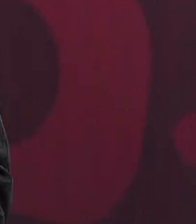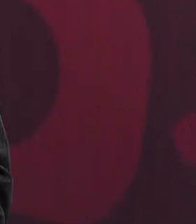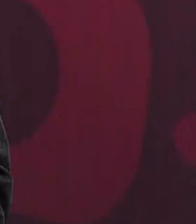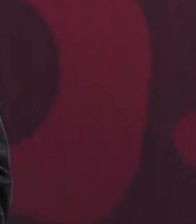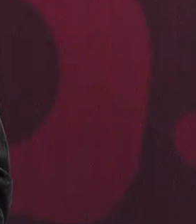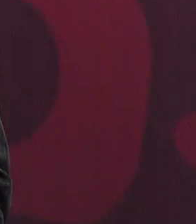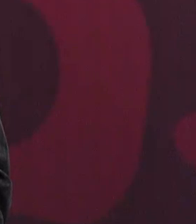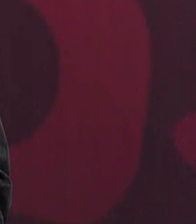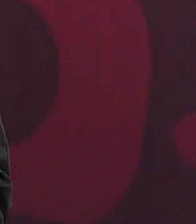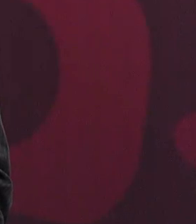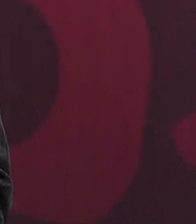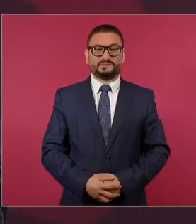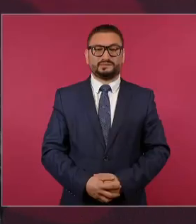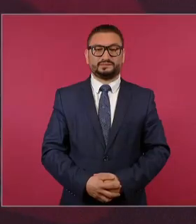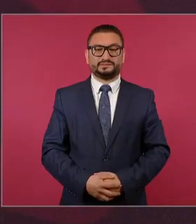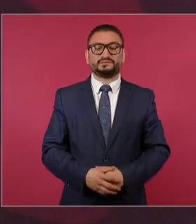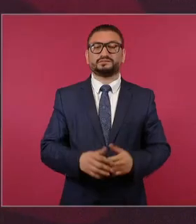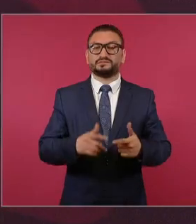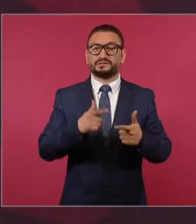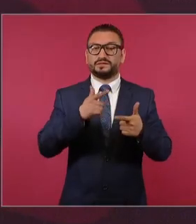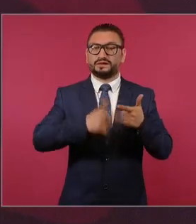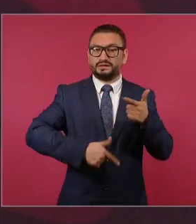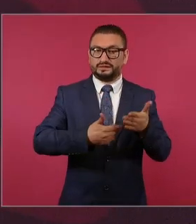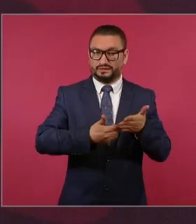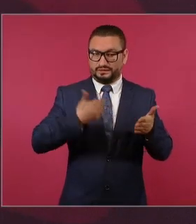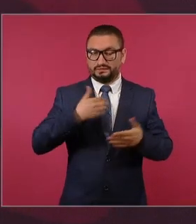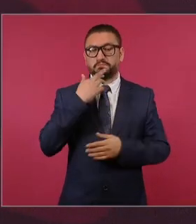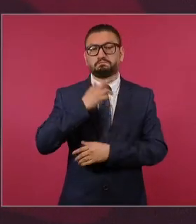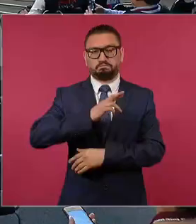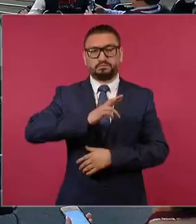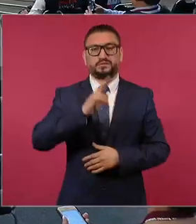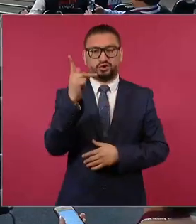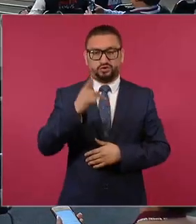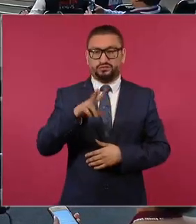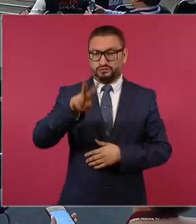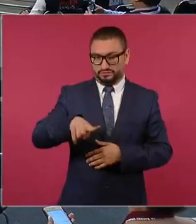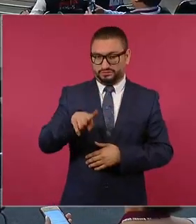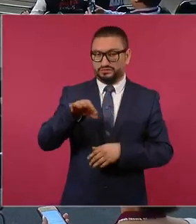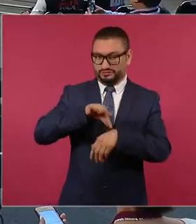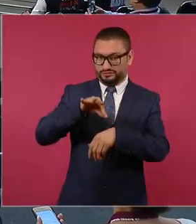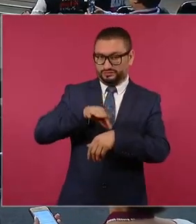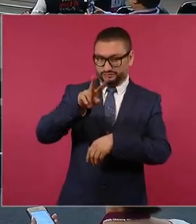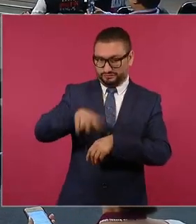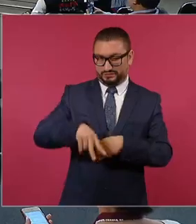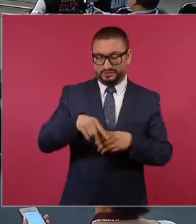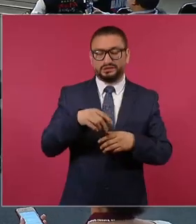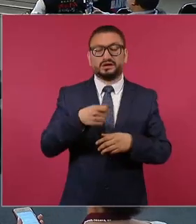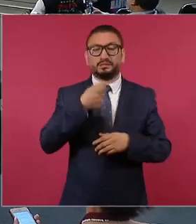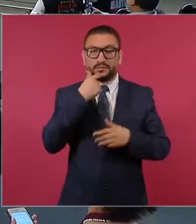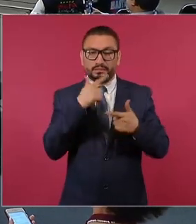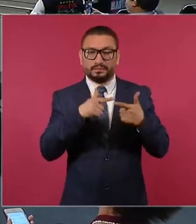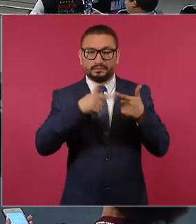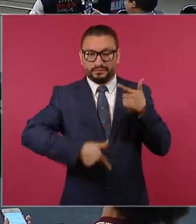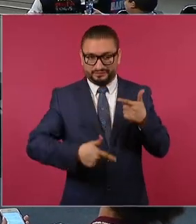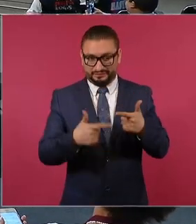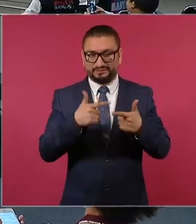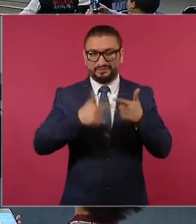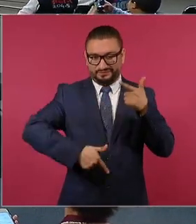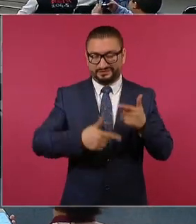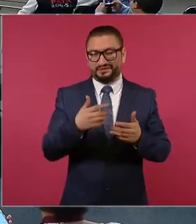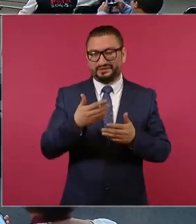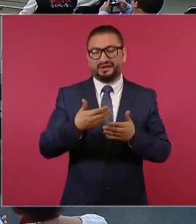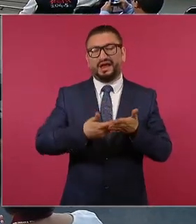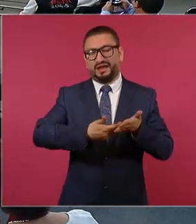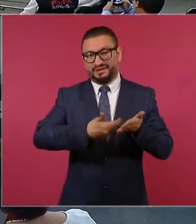Medicina preventiva, eso es lo mejor, ¿verdad, doctor? La preventiva, la